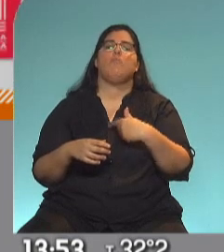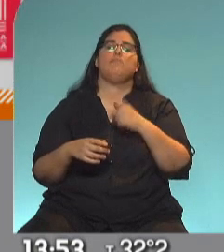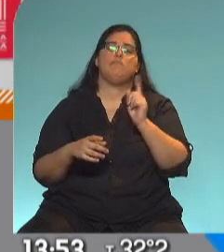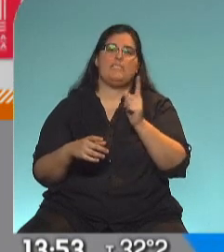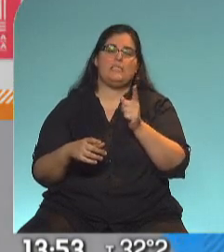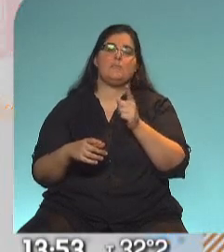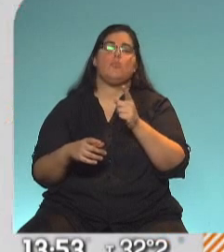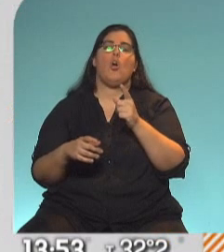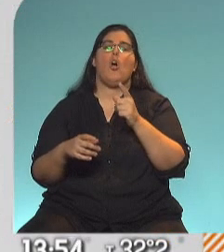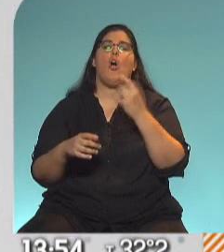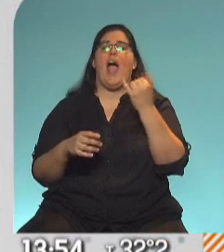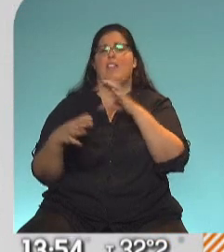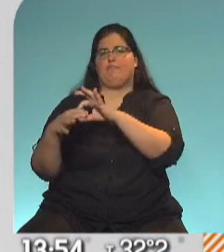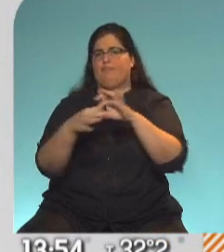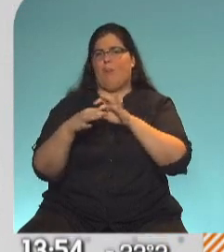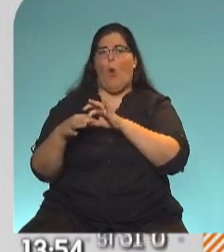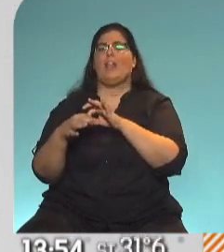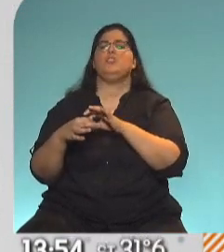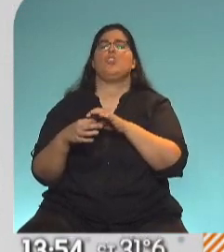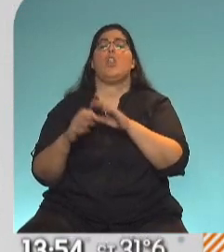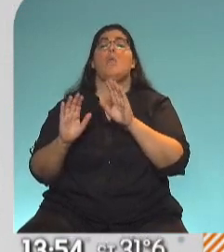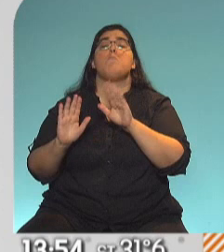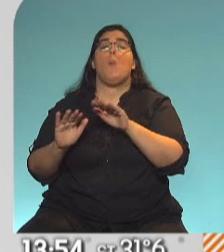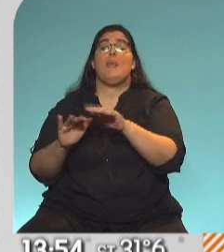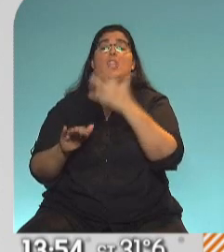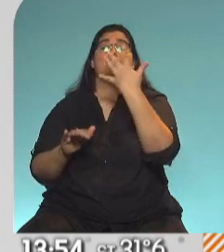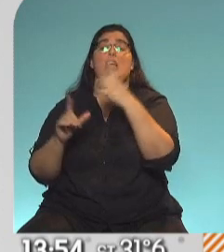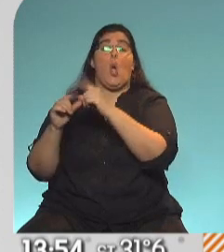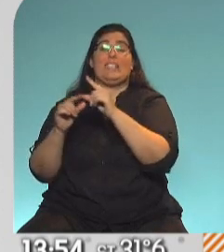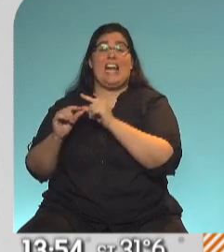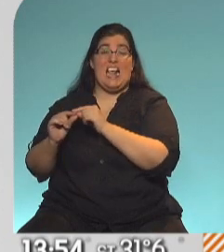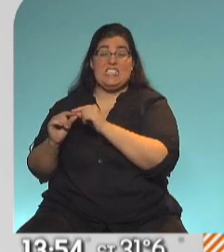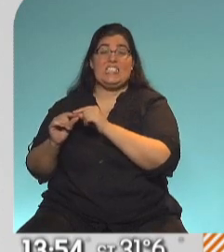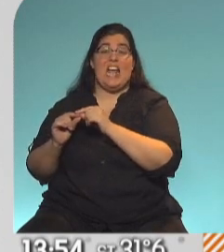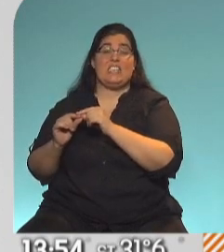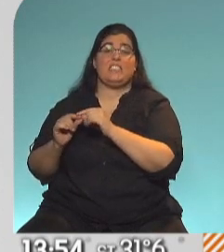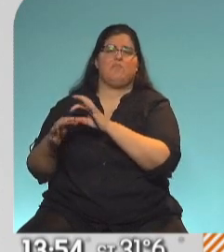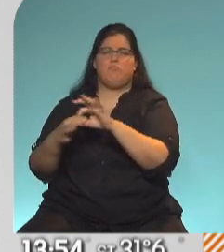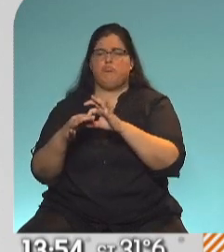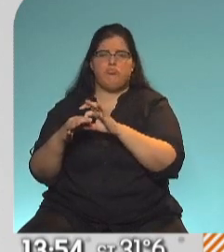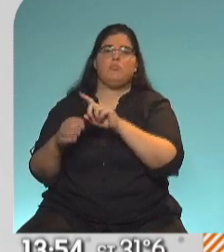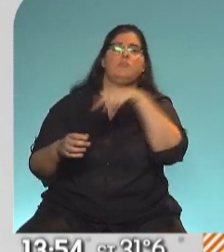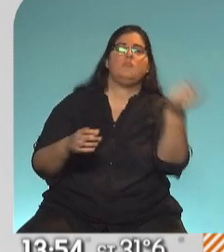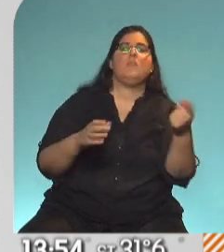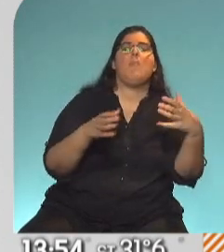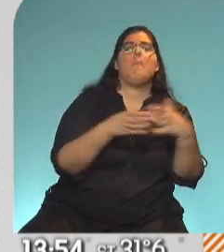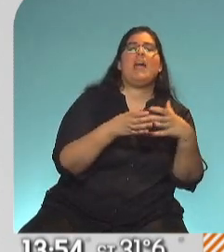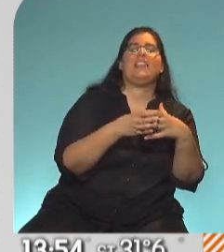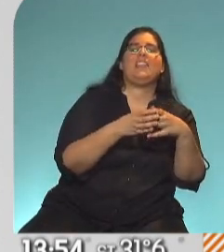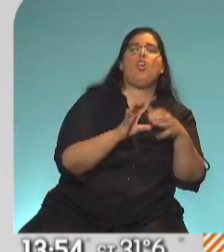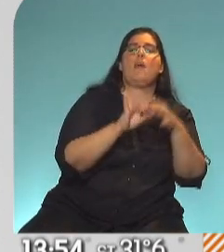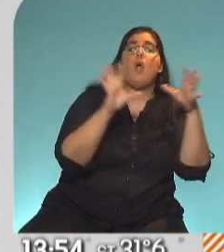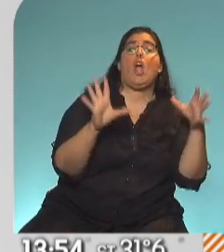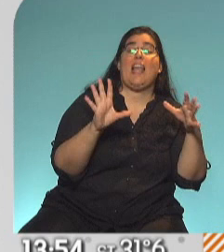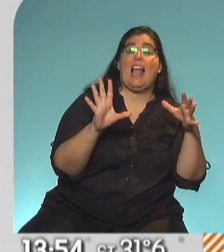aparece una coalición donde el Movimiento 5 Estrellas hace alianza con el Partido Democrático